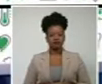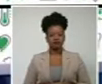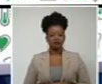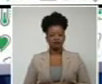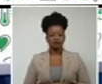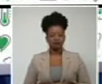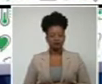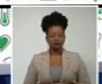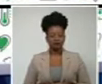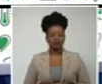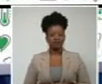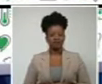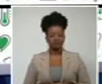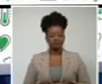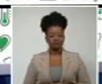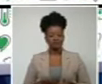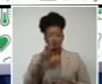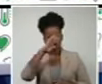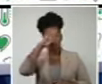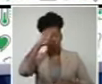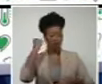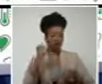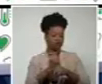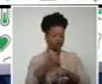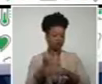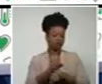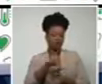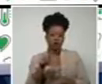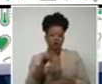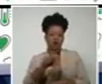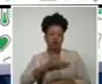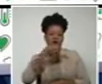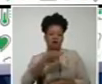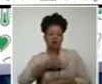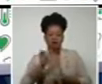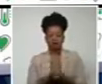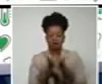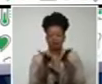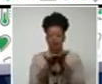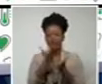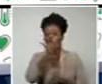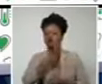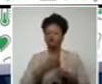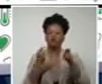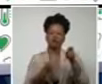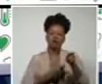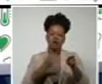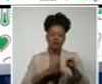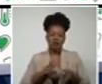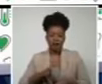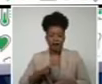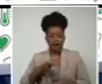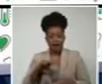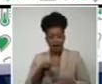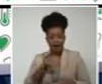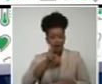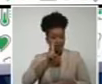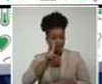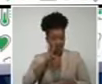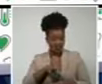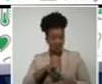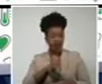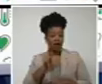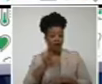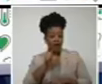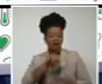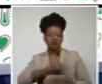Un altruismo sobre el que también nos cuenta el diario Juventud Rebelde a través de su canal multimedia. Allí ellos han,